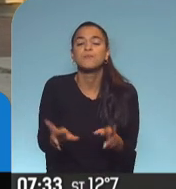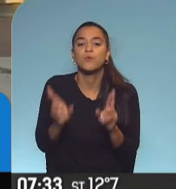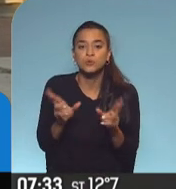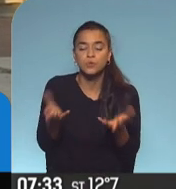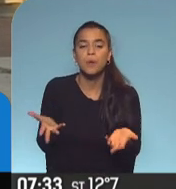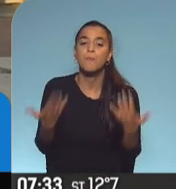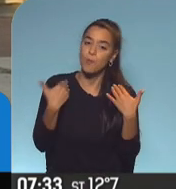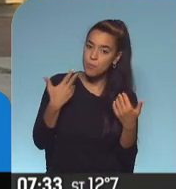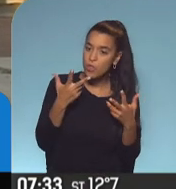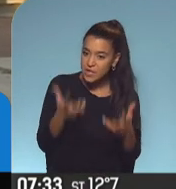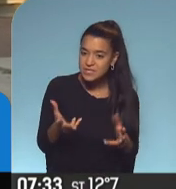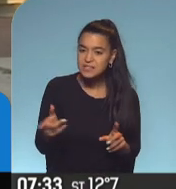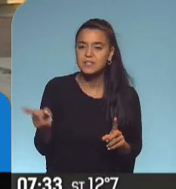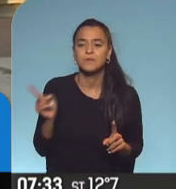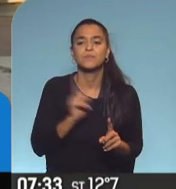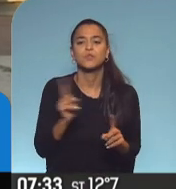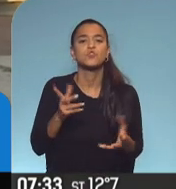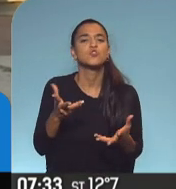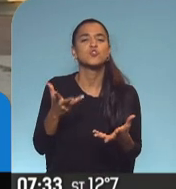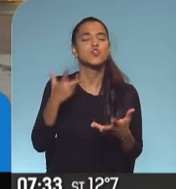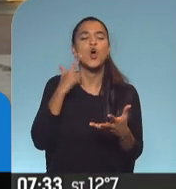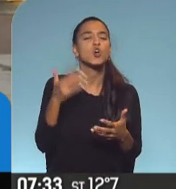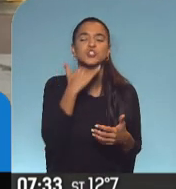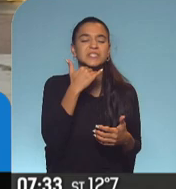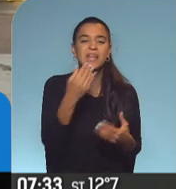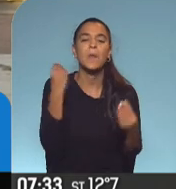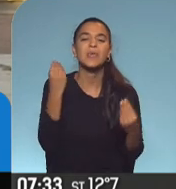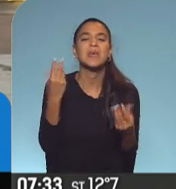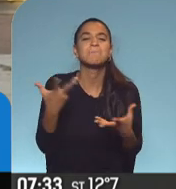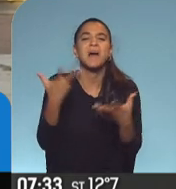afortunadamente, podríamos decir, no tomó tal dimensión de lo que sucedía alrededor. Pero